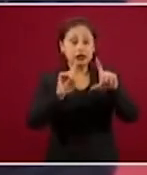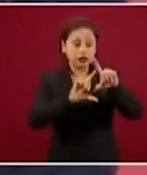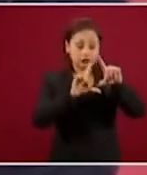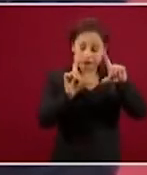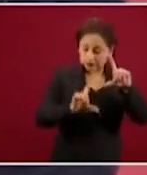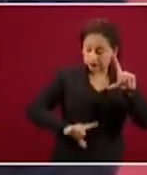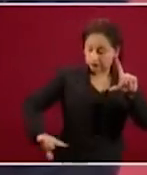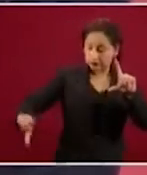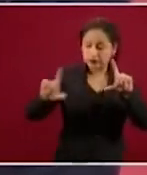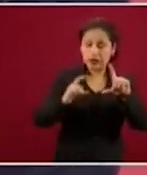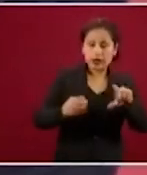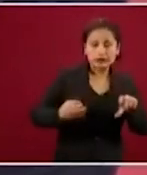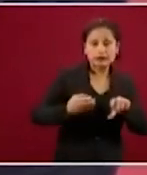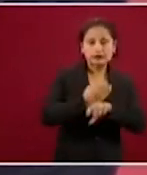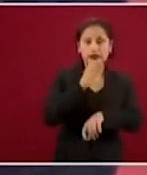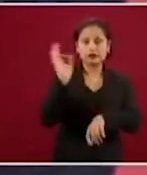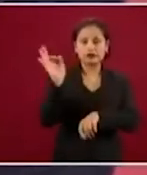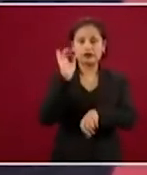y